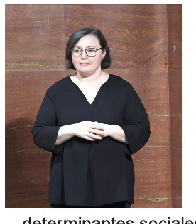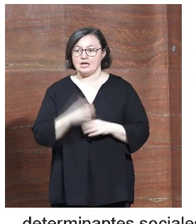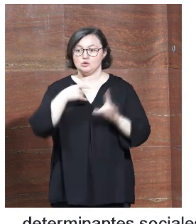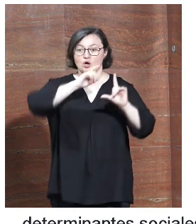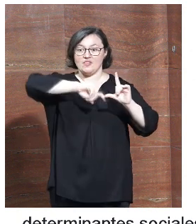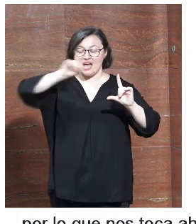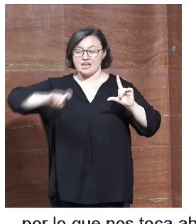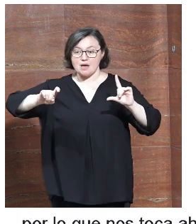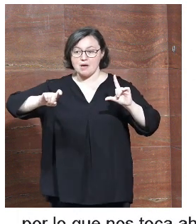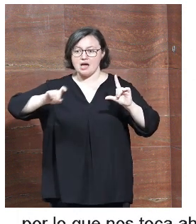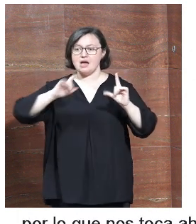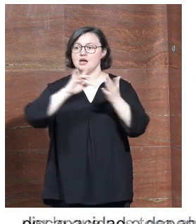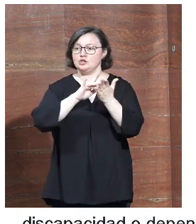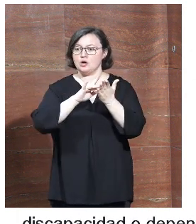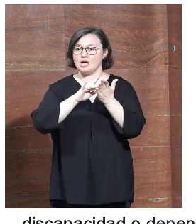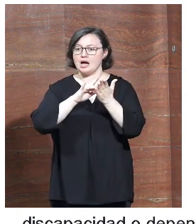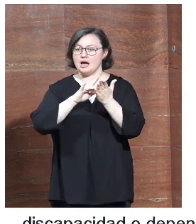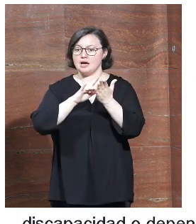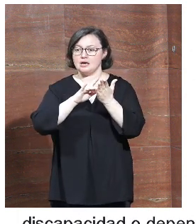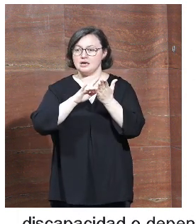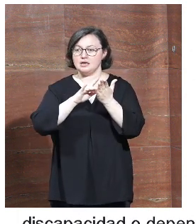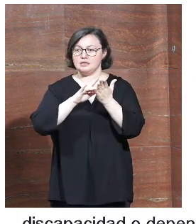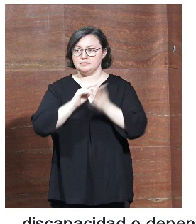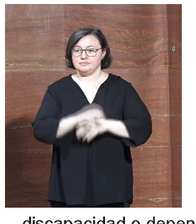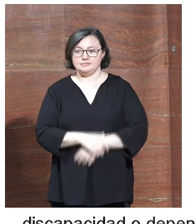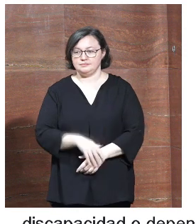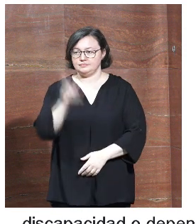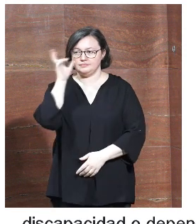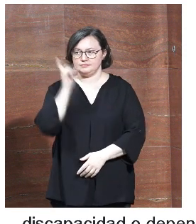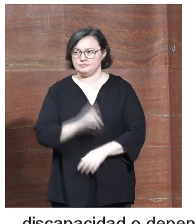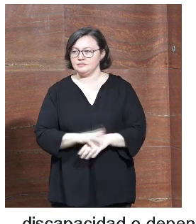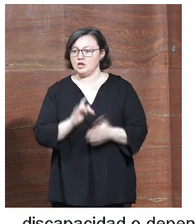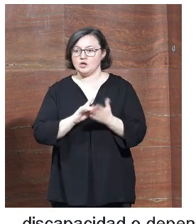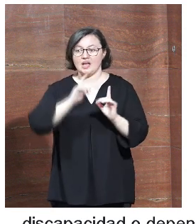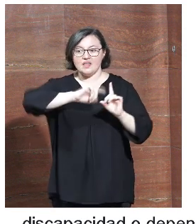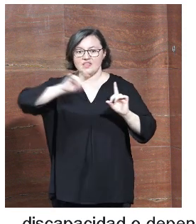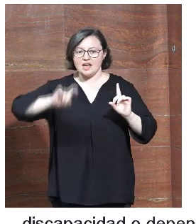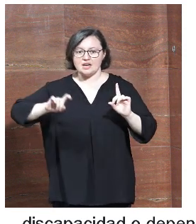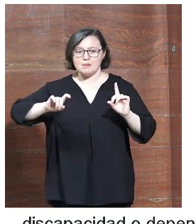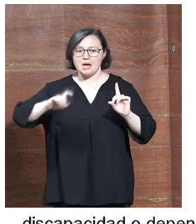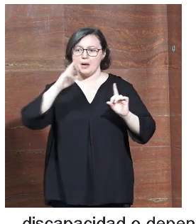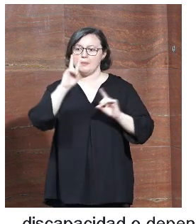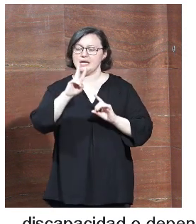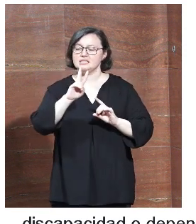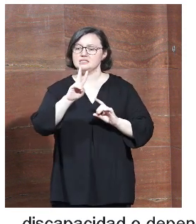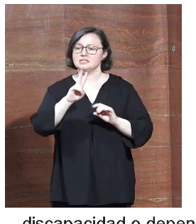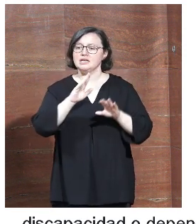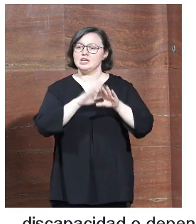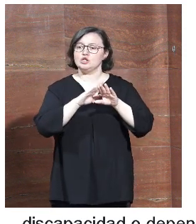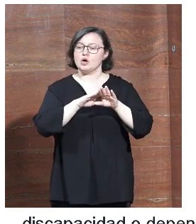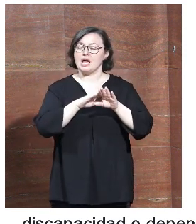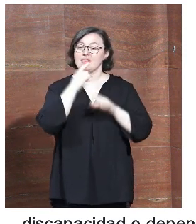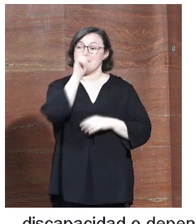capacidad funcional que estáis viendo, ¿no? Este es el que se maneja en el ámbito sociosanitario, es decir, a la izquierda del diagrama lo que estáis viendo es, a lo largo de la vida